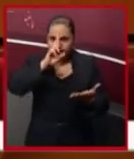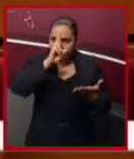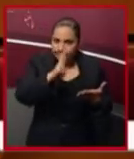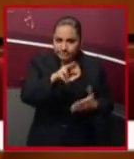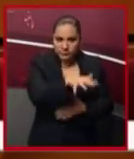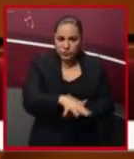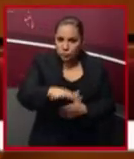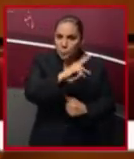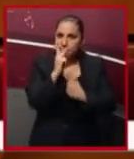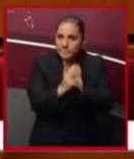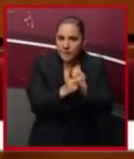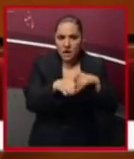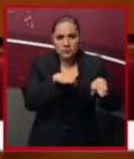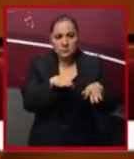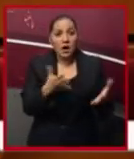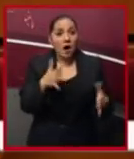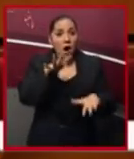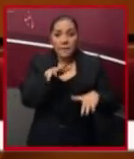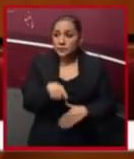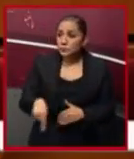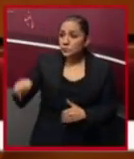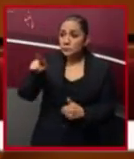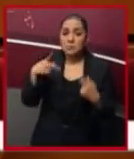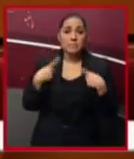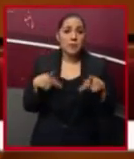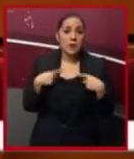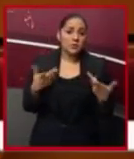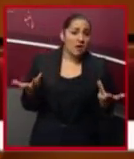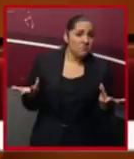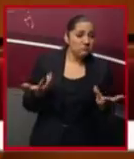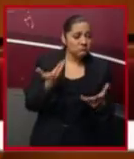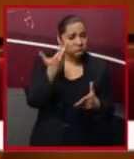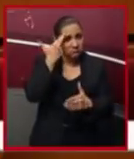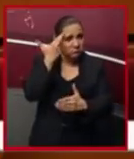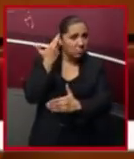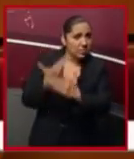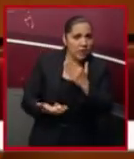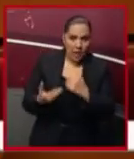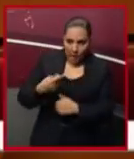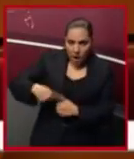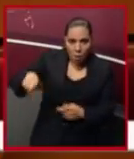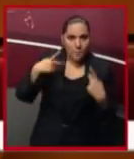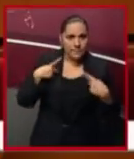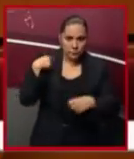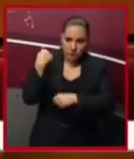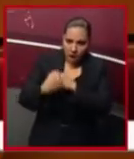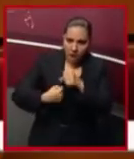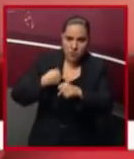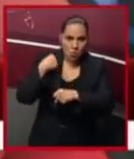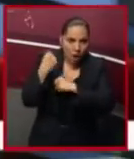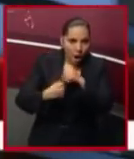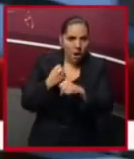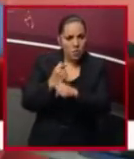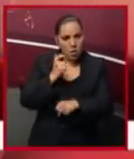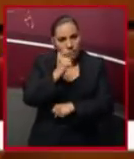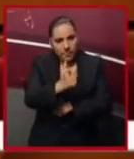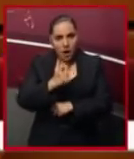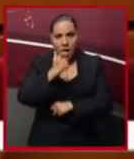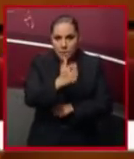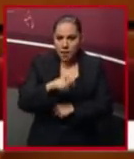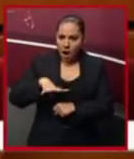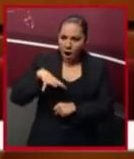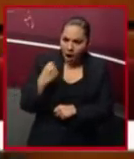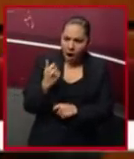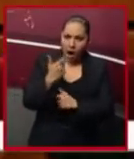prejuicio de los ciudadanos, quienes con mucho esfuerzo, año con año, pagan sus impuestos. No